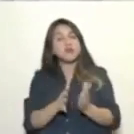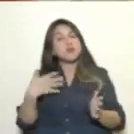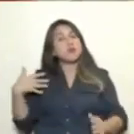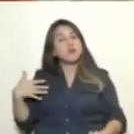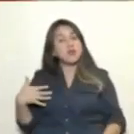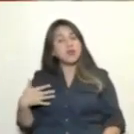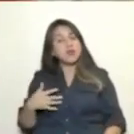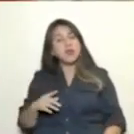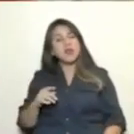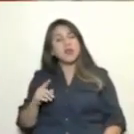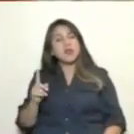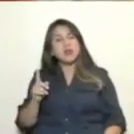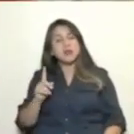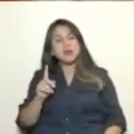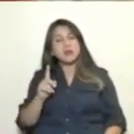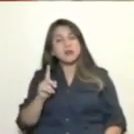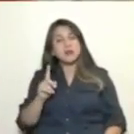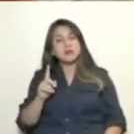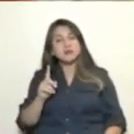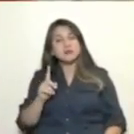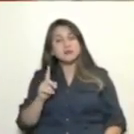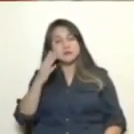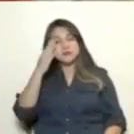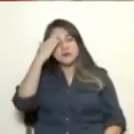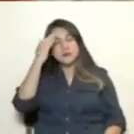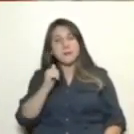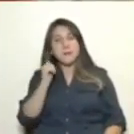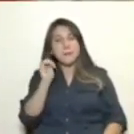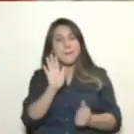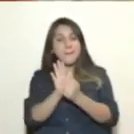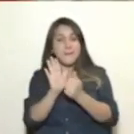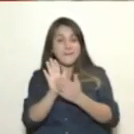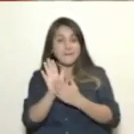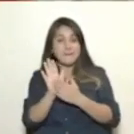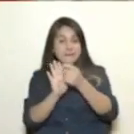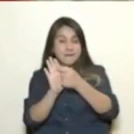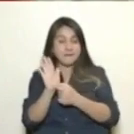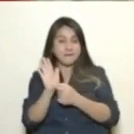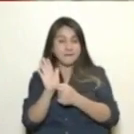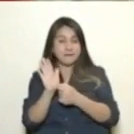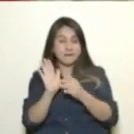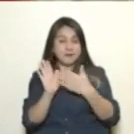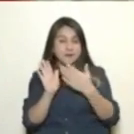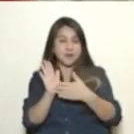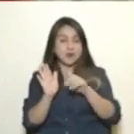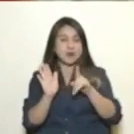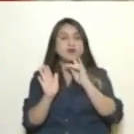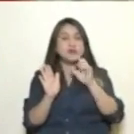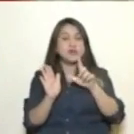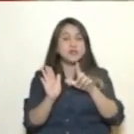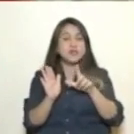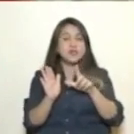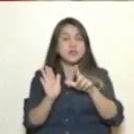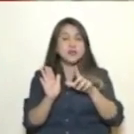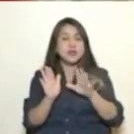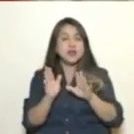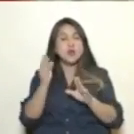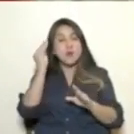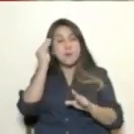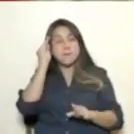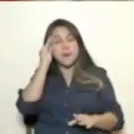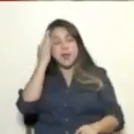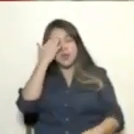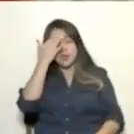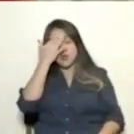quería decir, porque no un poco hoy día, ayer apareció un artículo, una columna de Jorge Correa Sutil que habla de poner paños fríos, pero habla como un delirio, o